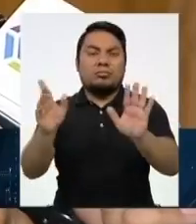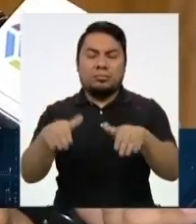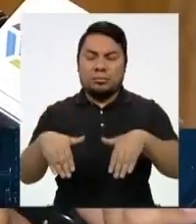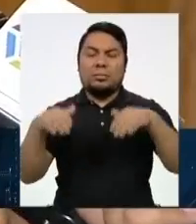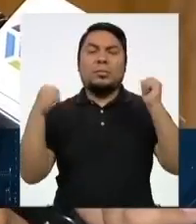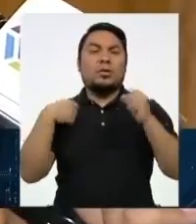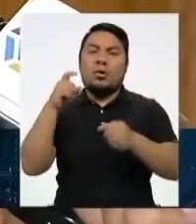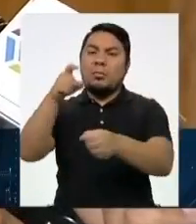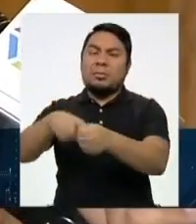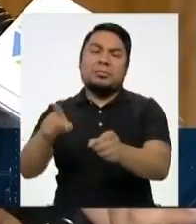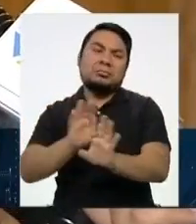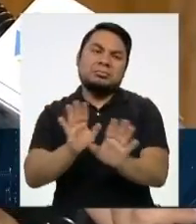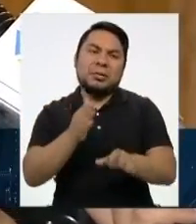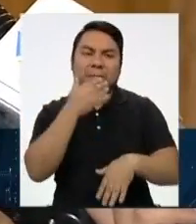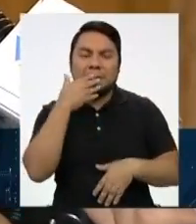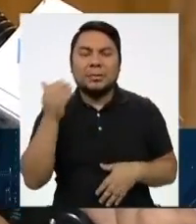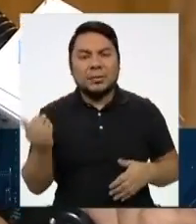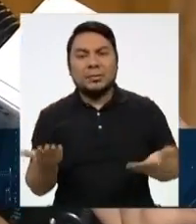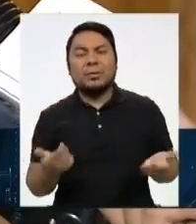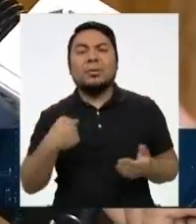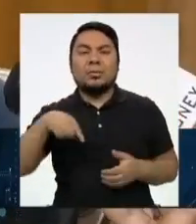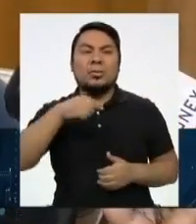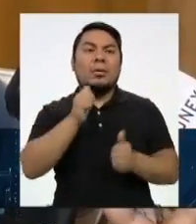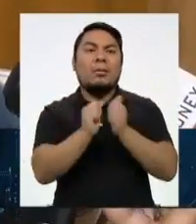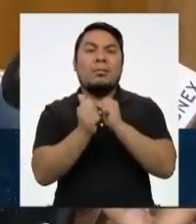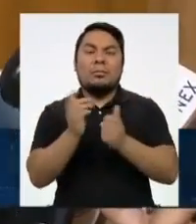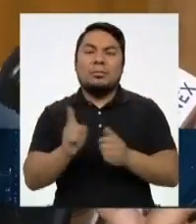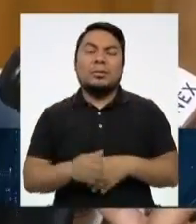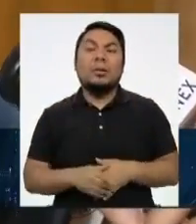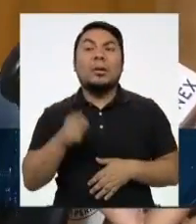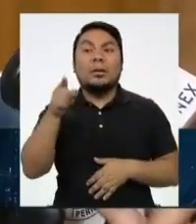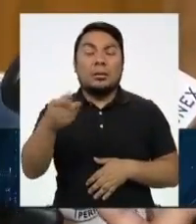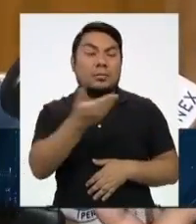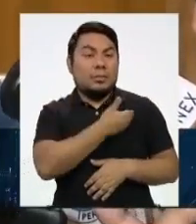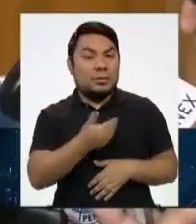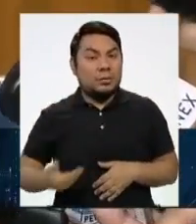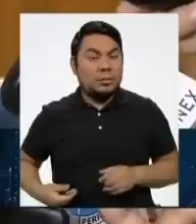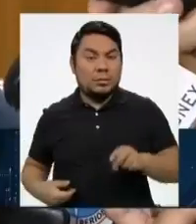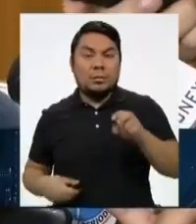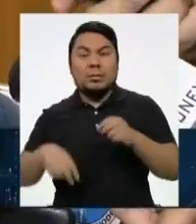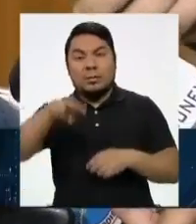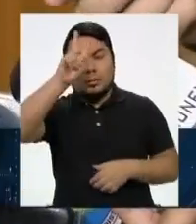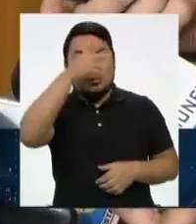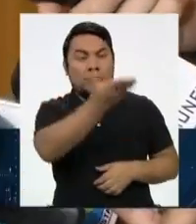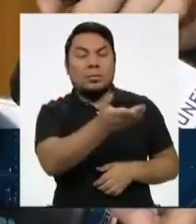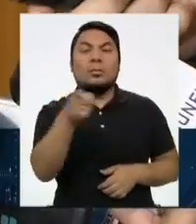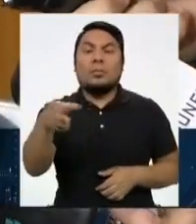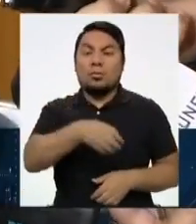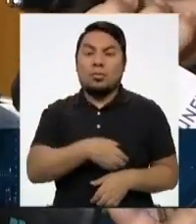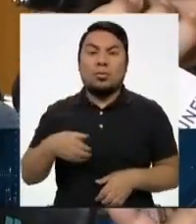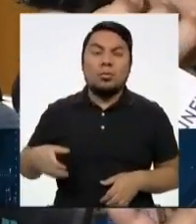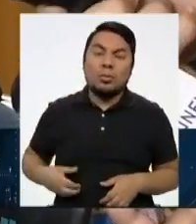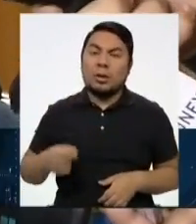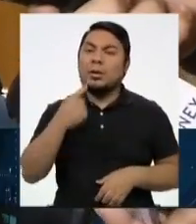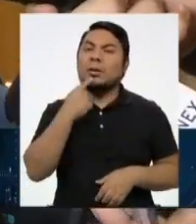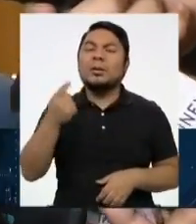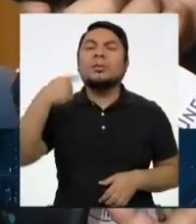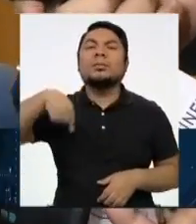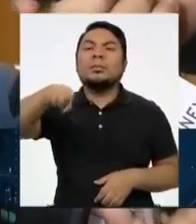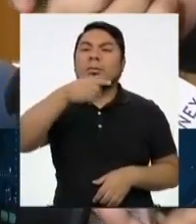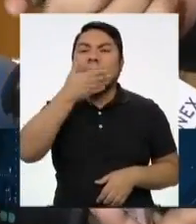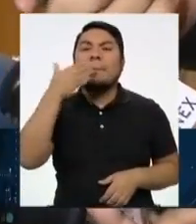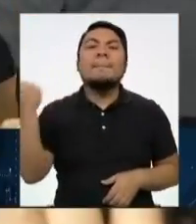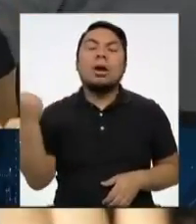no participamos nosotros como candidatos. Tanto el presidente de la República como los congresistas creemos de que debemos tener un